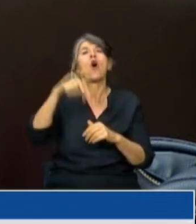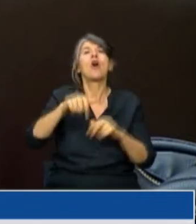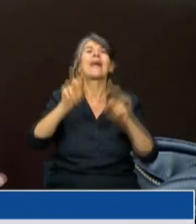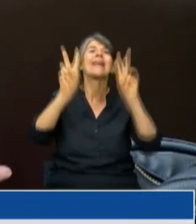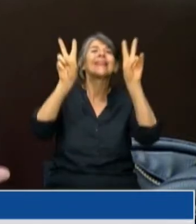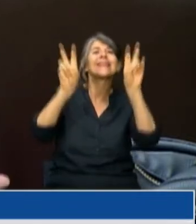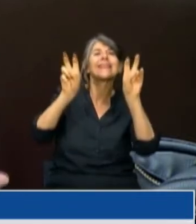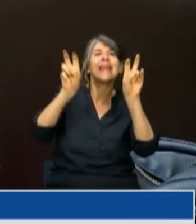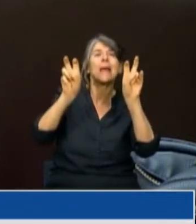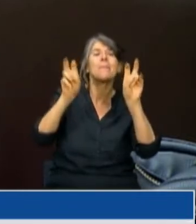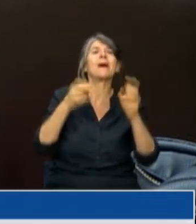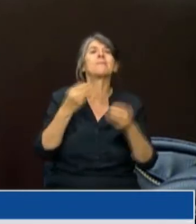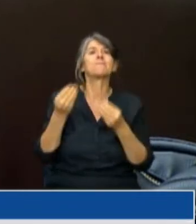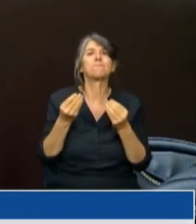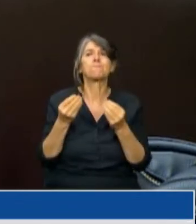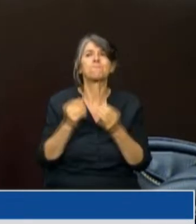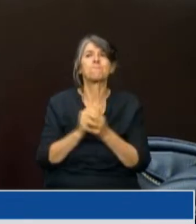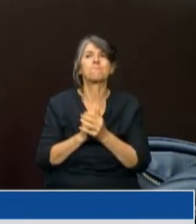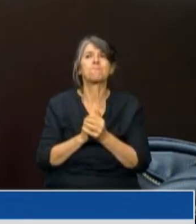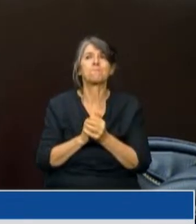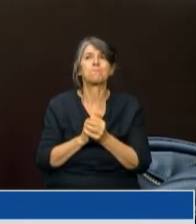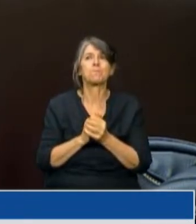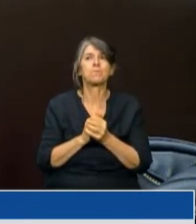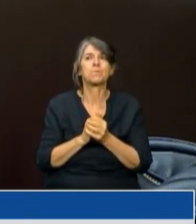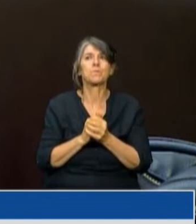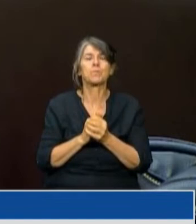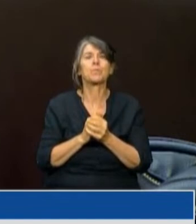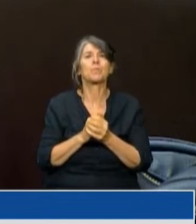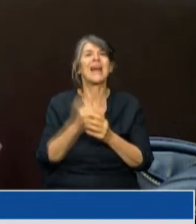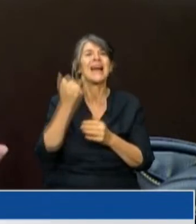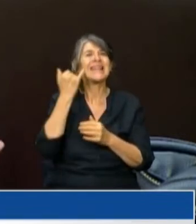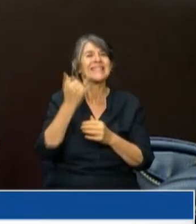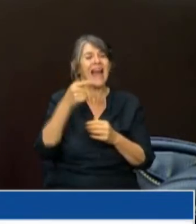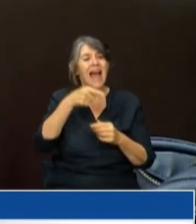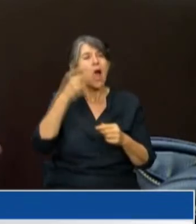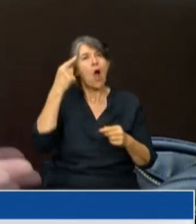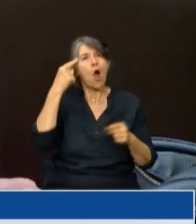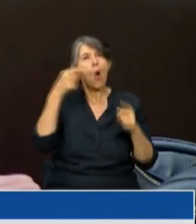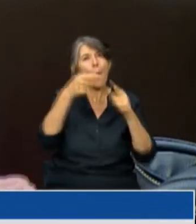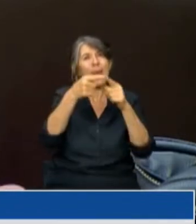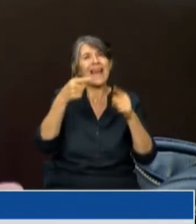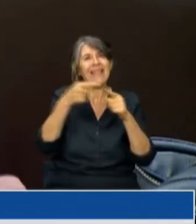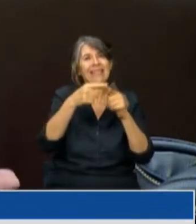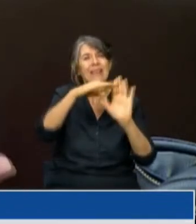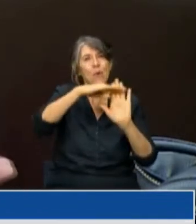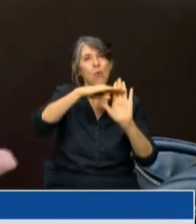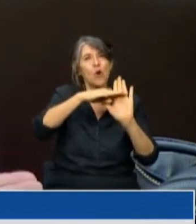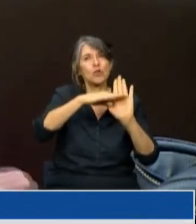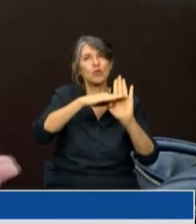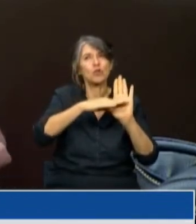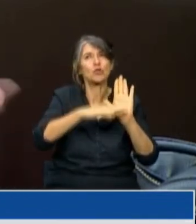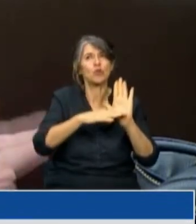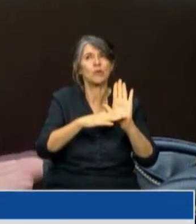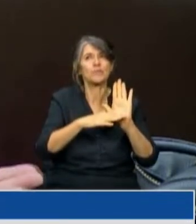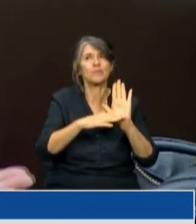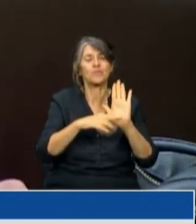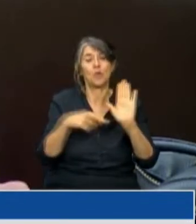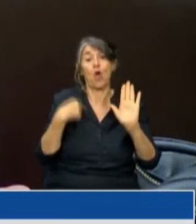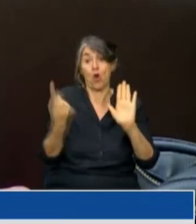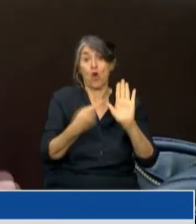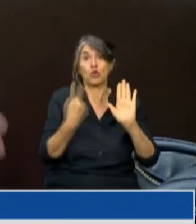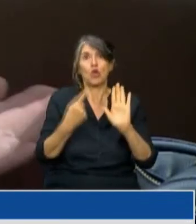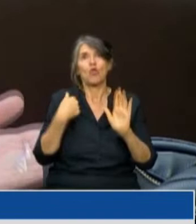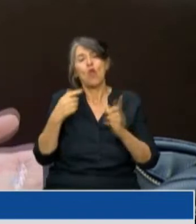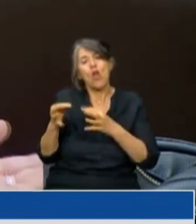donde nos damos cuenta cómo están objetivos plasmados acá, porque estamos trabajando,